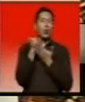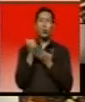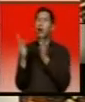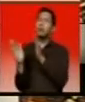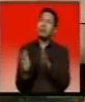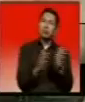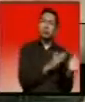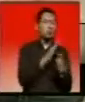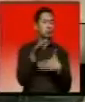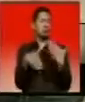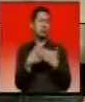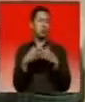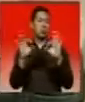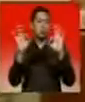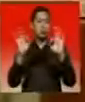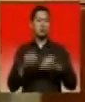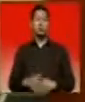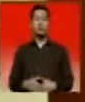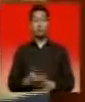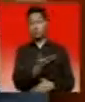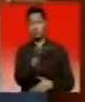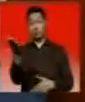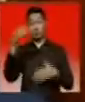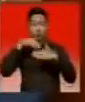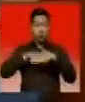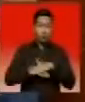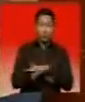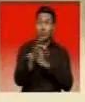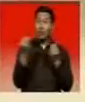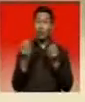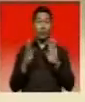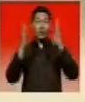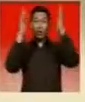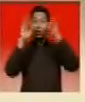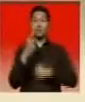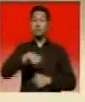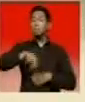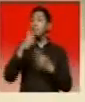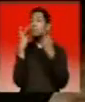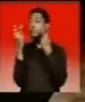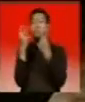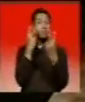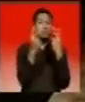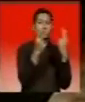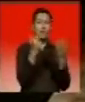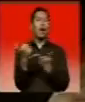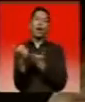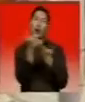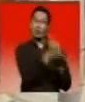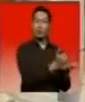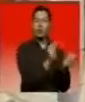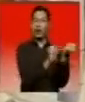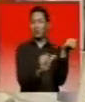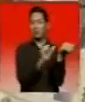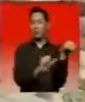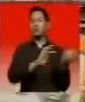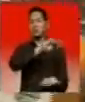de esta feria. Sin duda, cuando vayamos al festival, además de distraernos, ayudaremos a nuestros hermanos